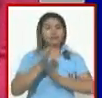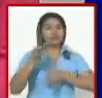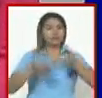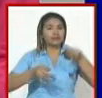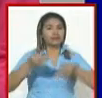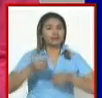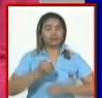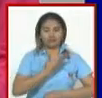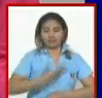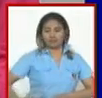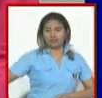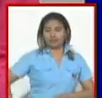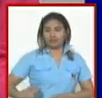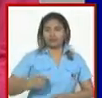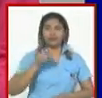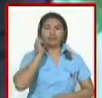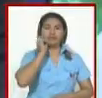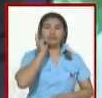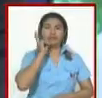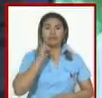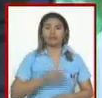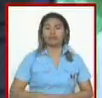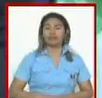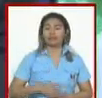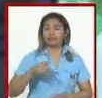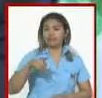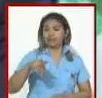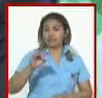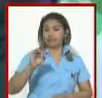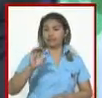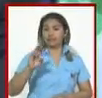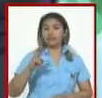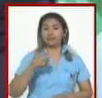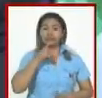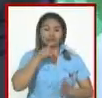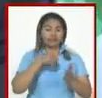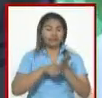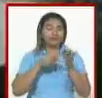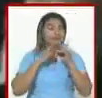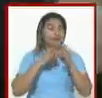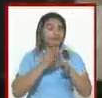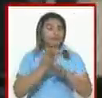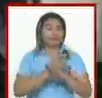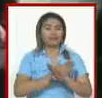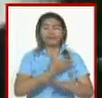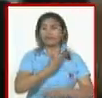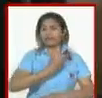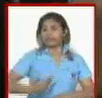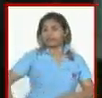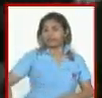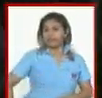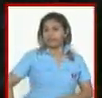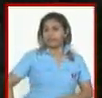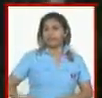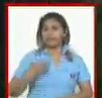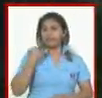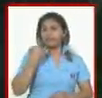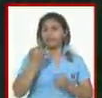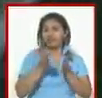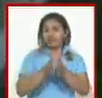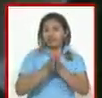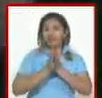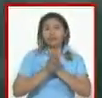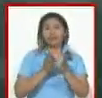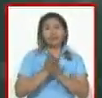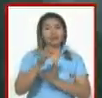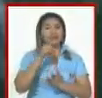enjuiciar al presidente morales su procurador del estado hizo conocer la carta de respuesta al ex presidente carlos mesa quien en las últimas horas